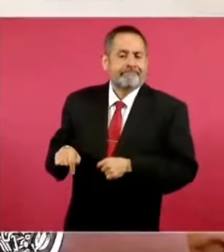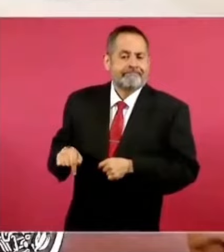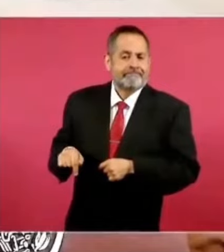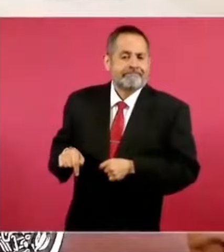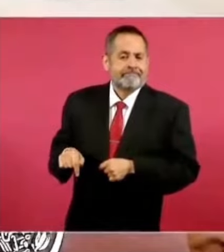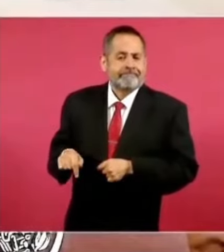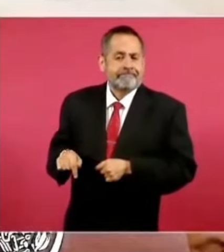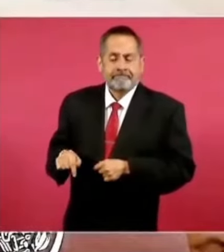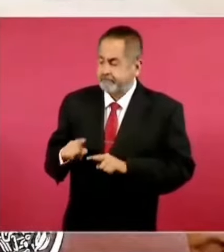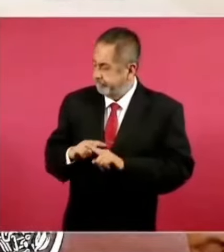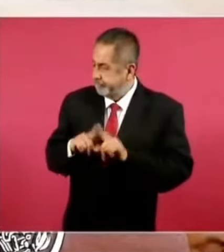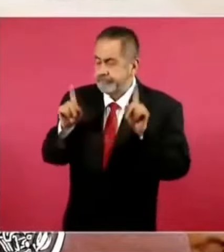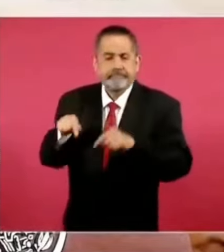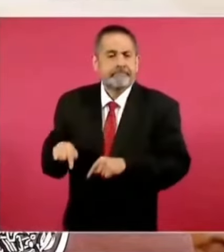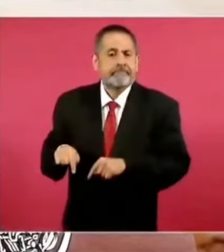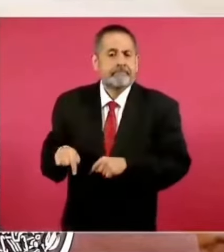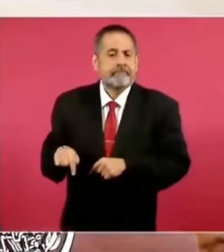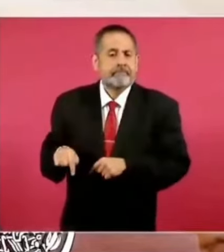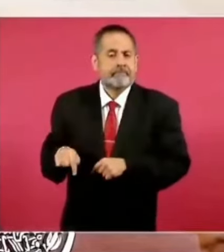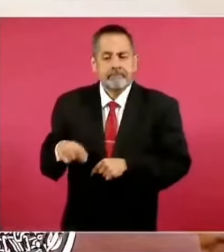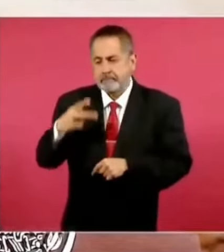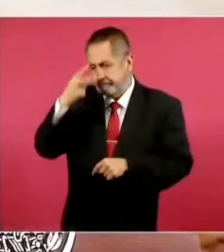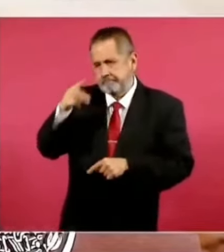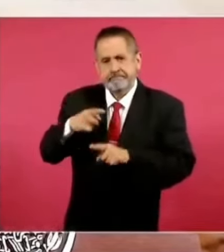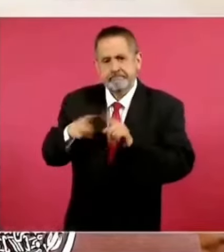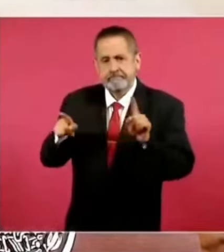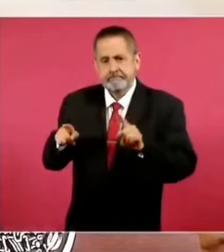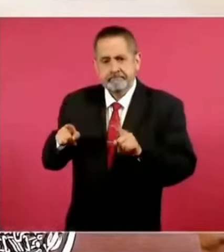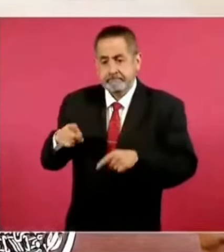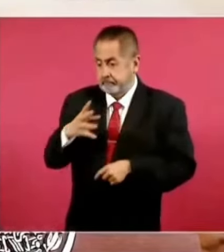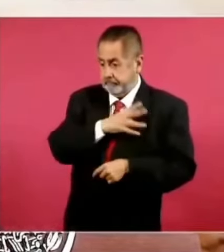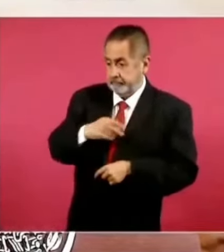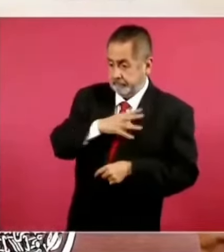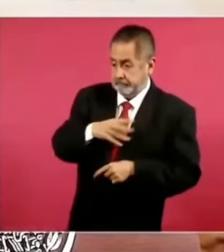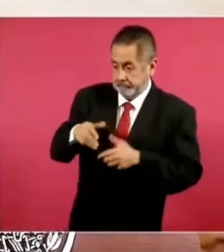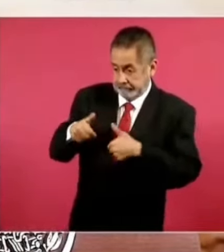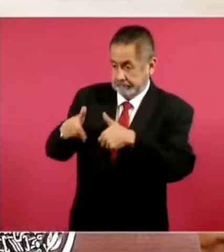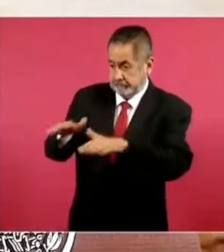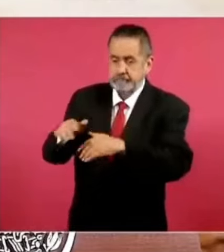Pero en México eso no se hace.